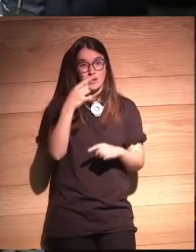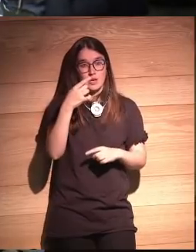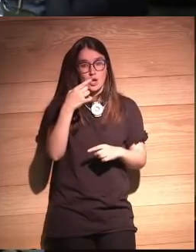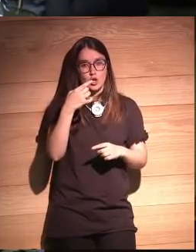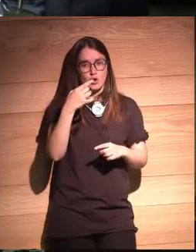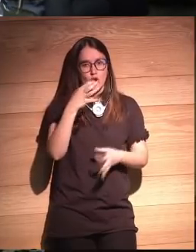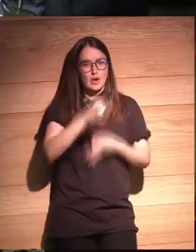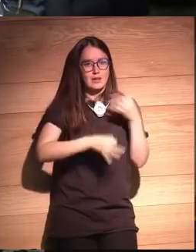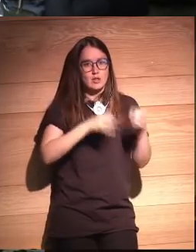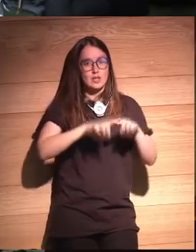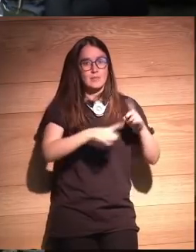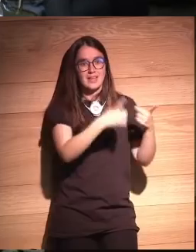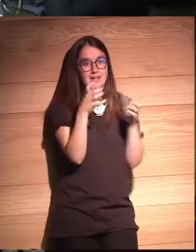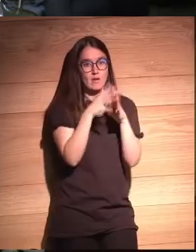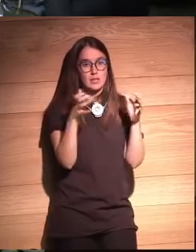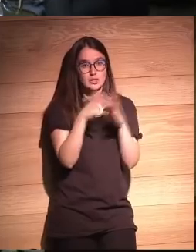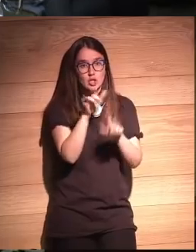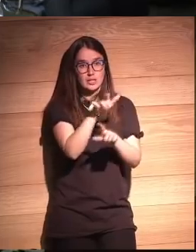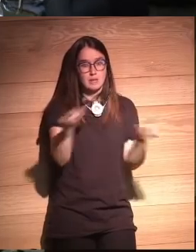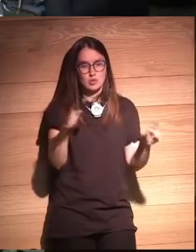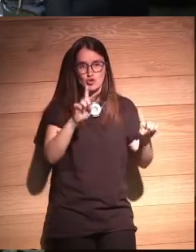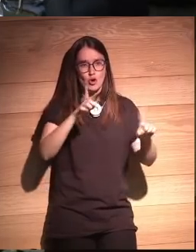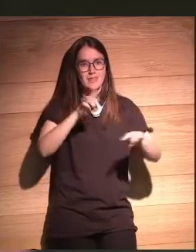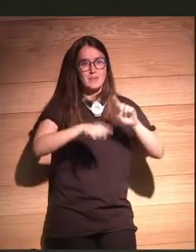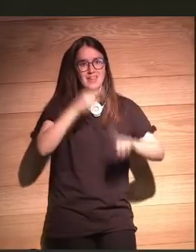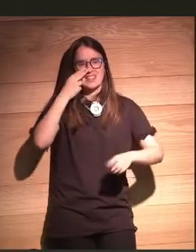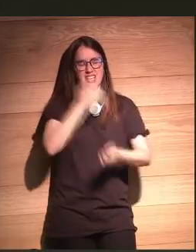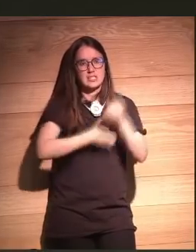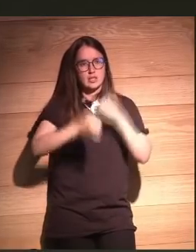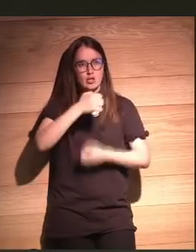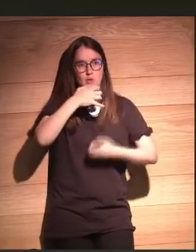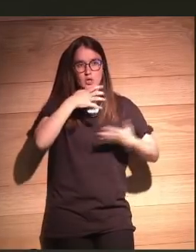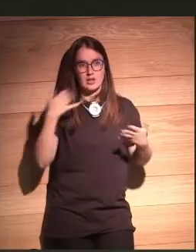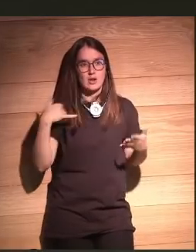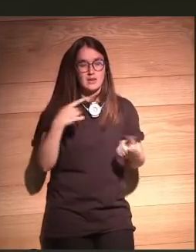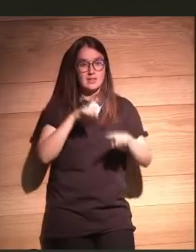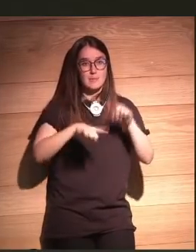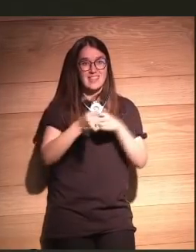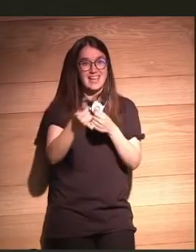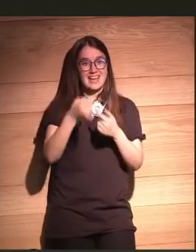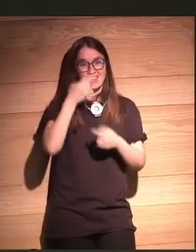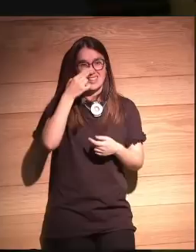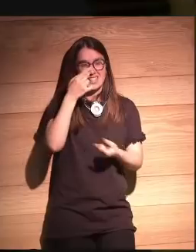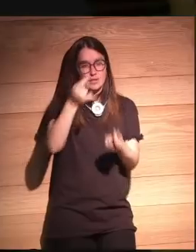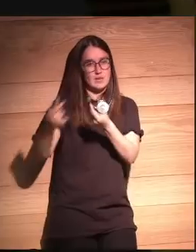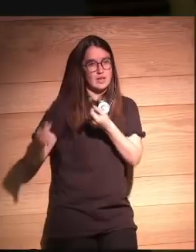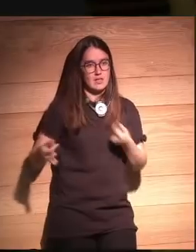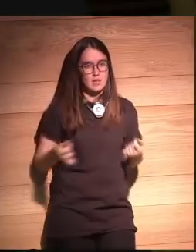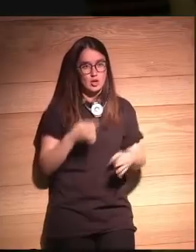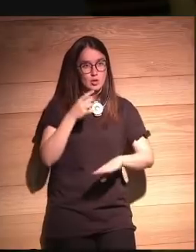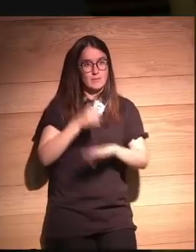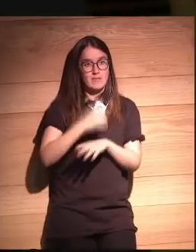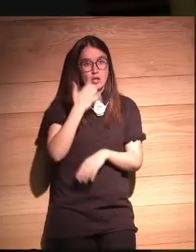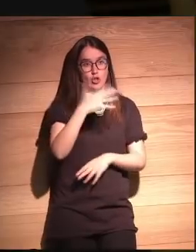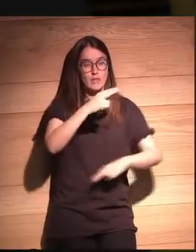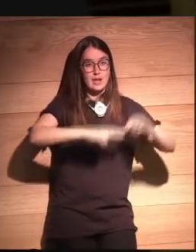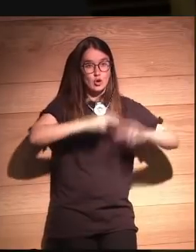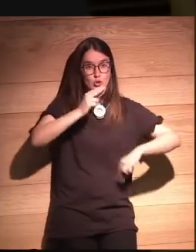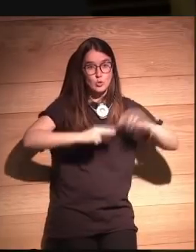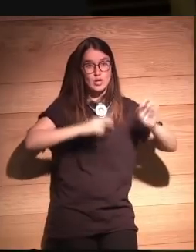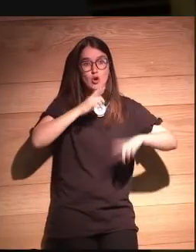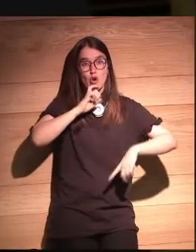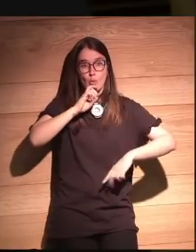las necesidades o deseos de la población, sino los intereses económicos y ahora ya según los intereses financieros, que es lo que ordena dónde se construye, cómo